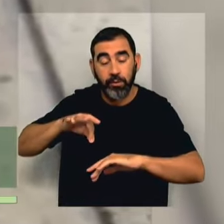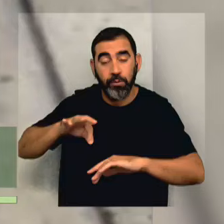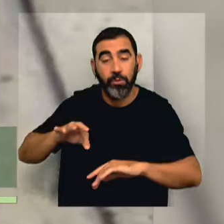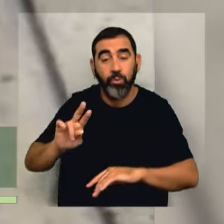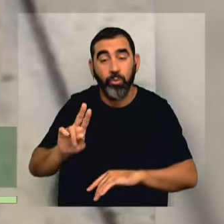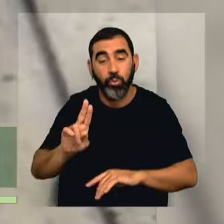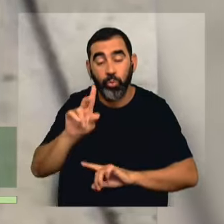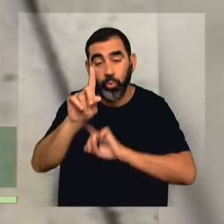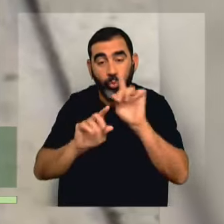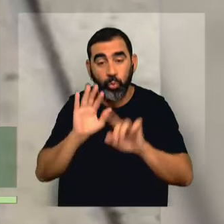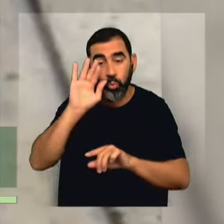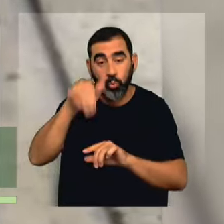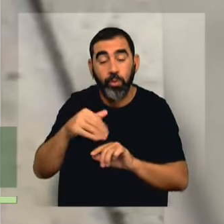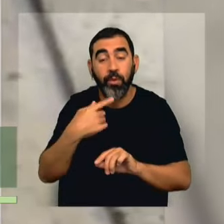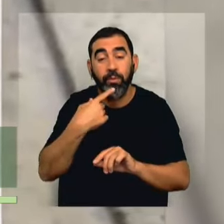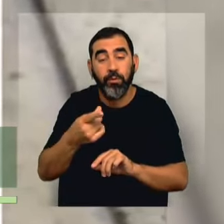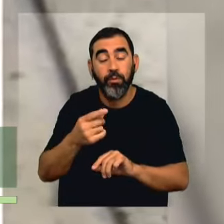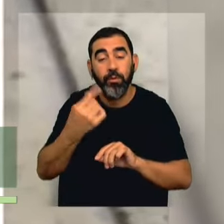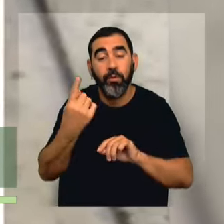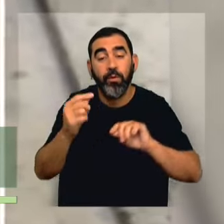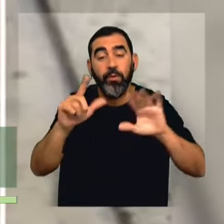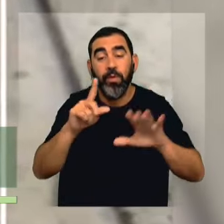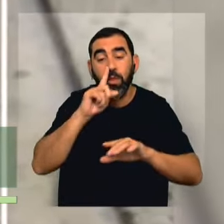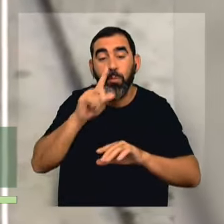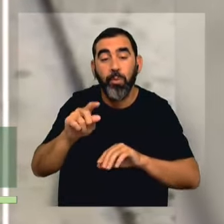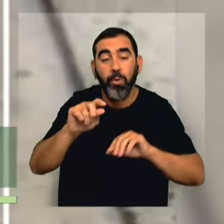de udelar concluyó que de las